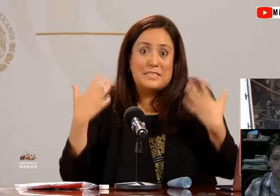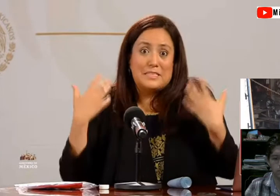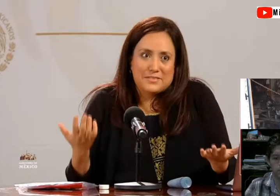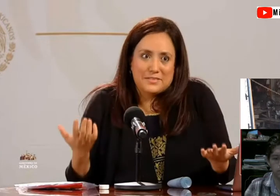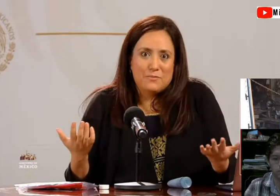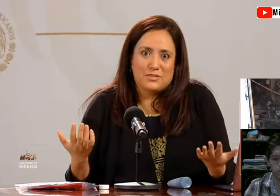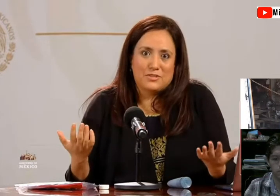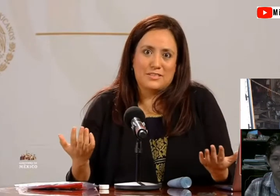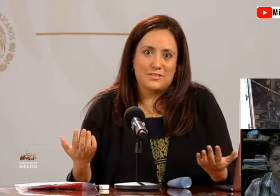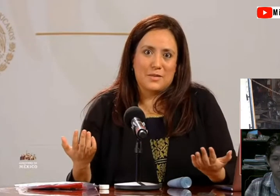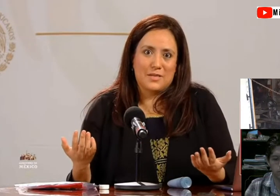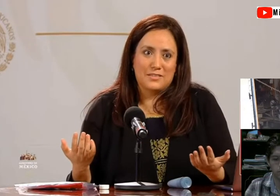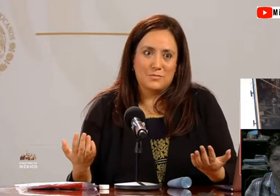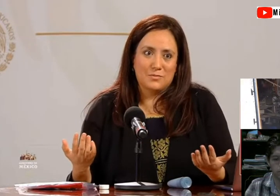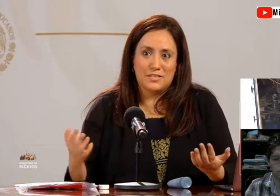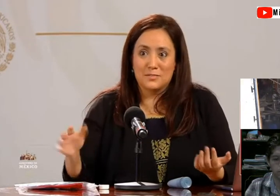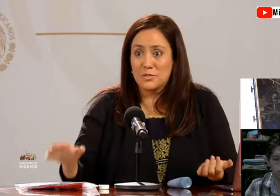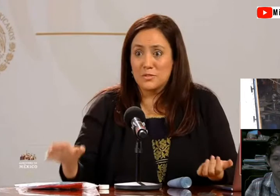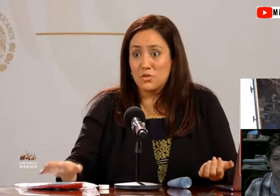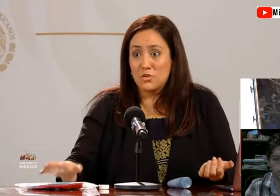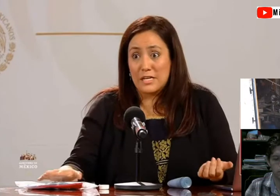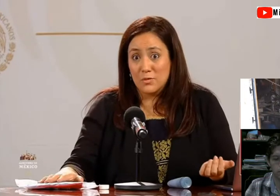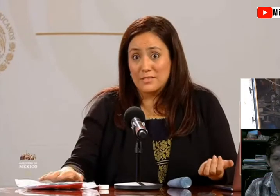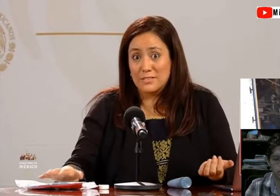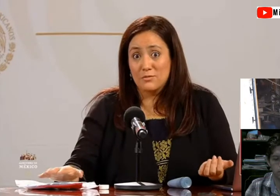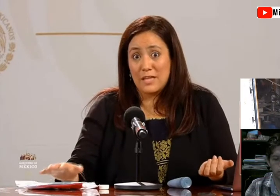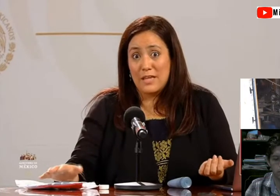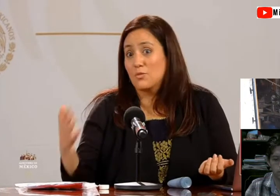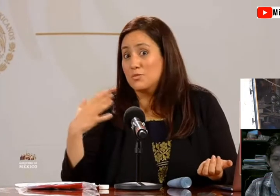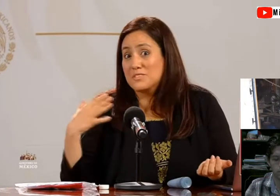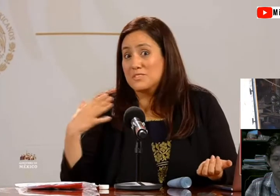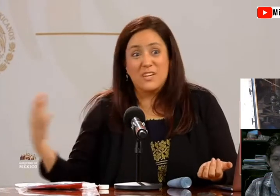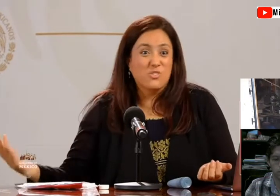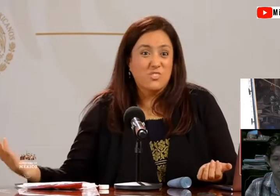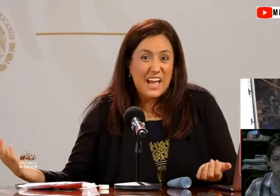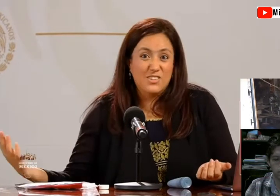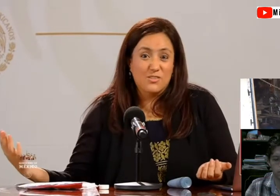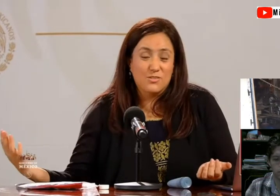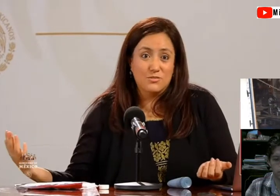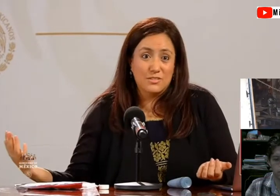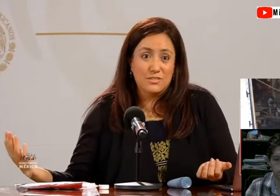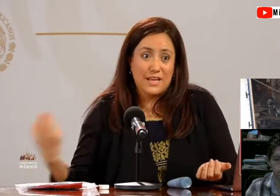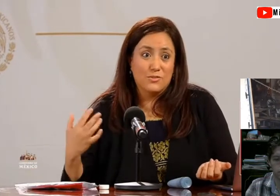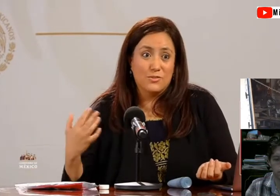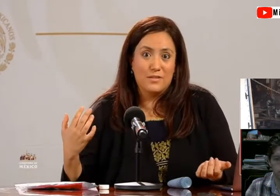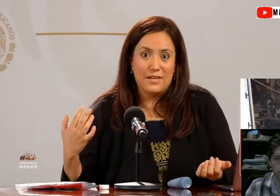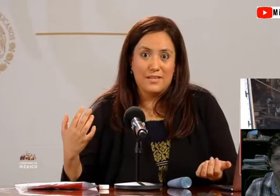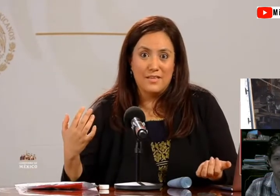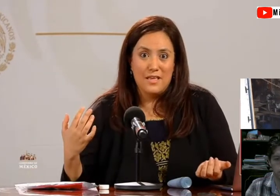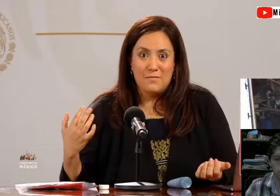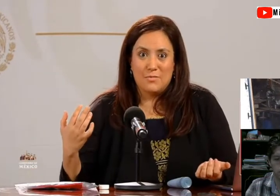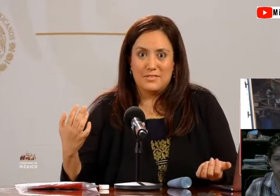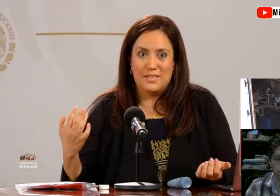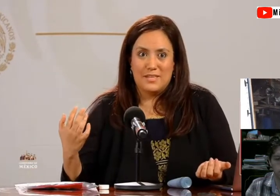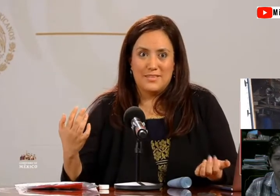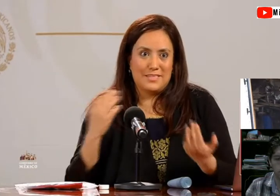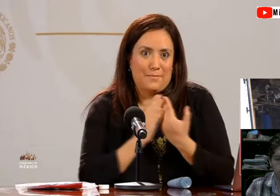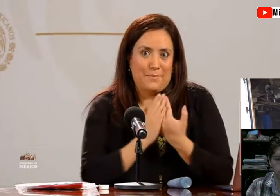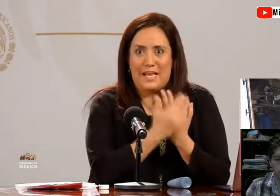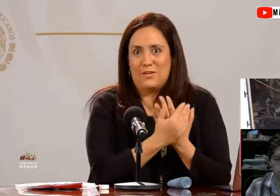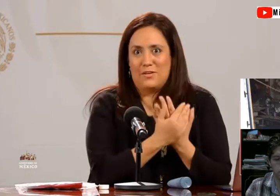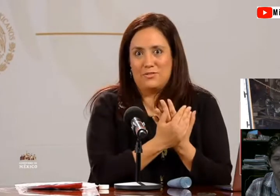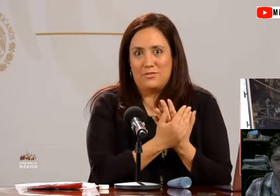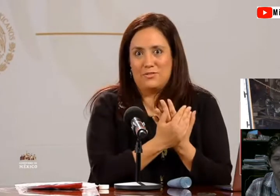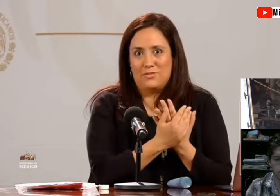si pensamos en estos mecanismos de transmisión y que los voy a estar usando cuando esté en contacto cercano con alguien, pues quiere decir que va a